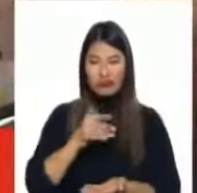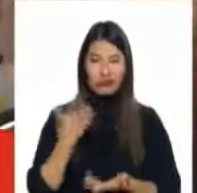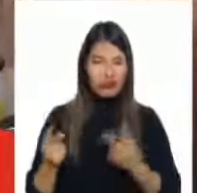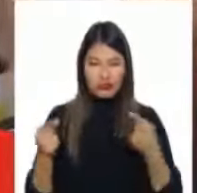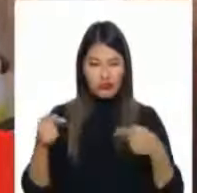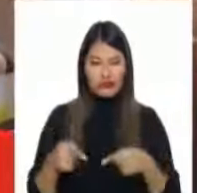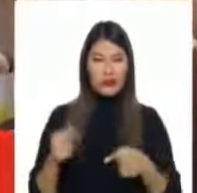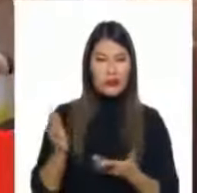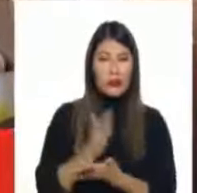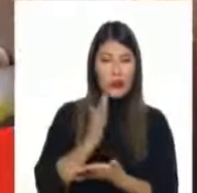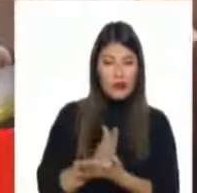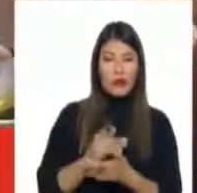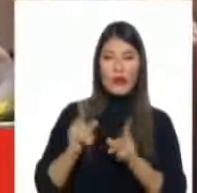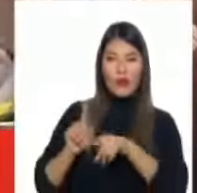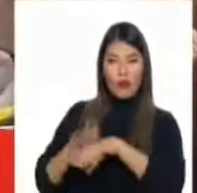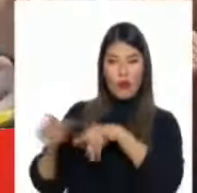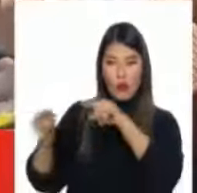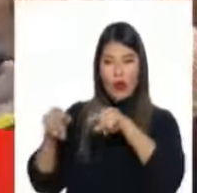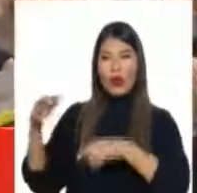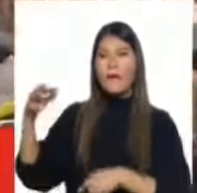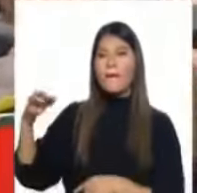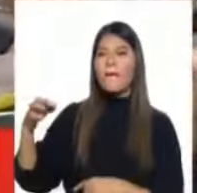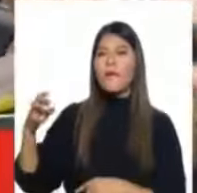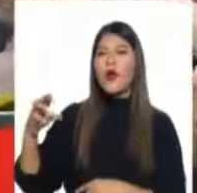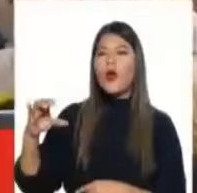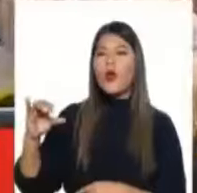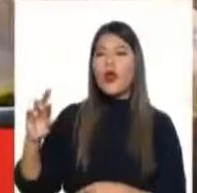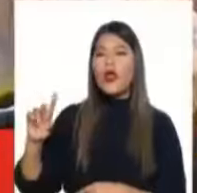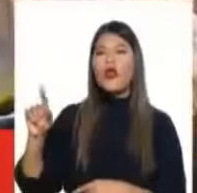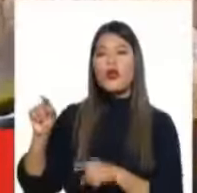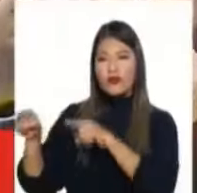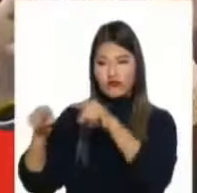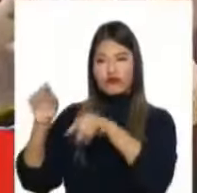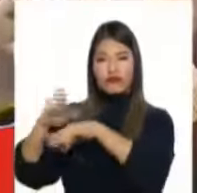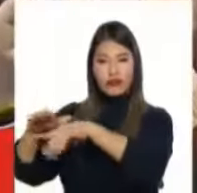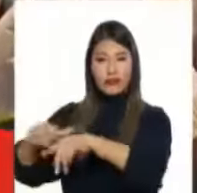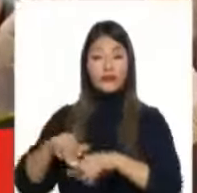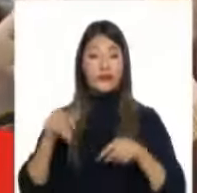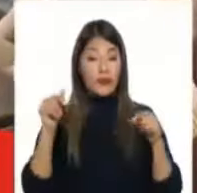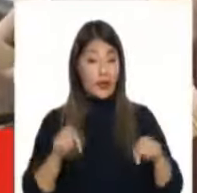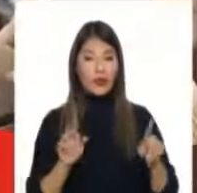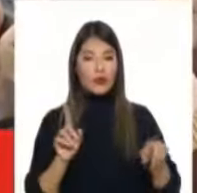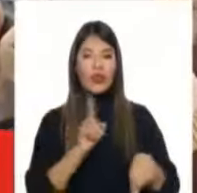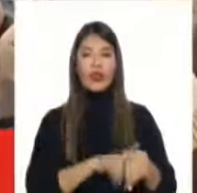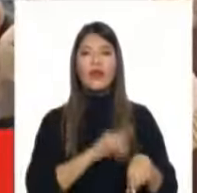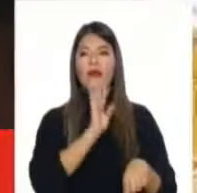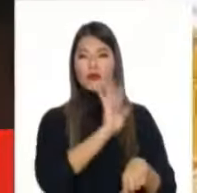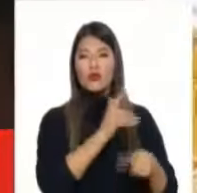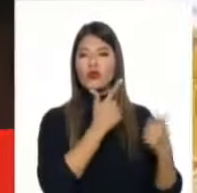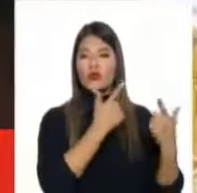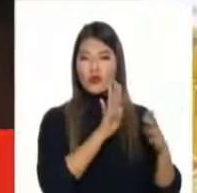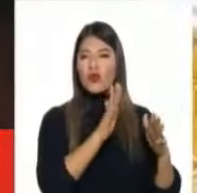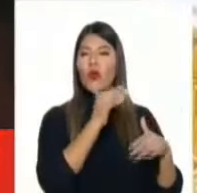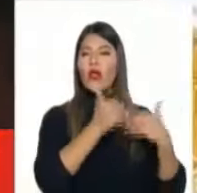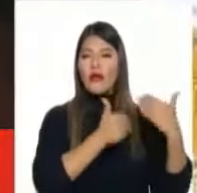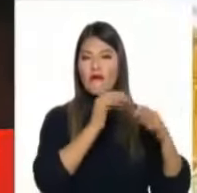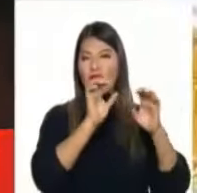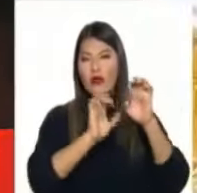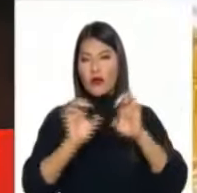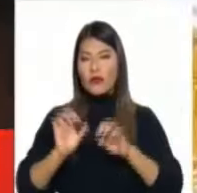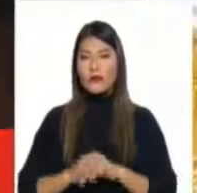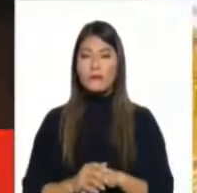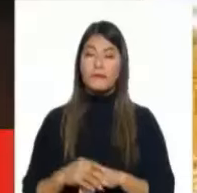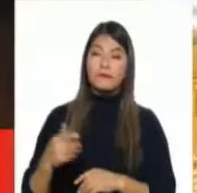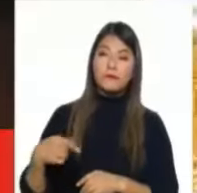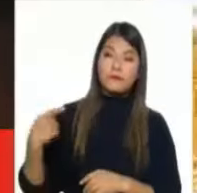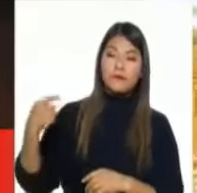Procuradora Anticorrupción a nivel nacional. ¿Existen plazos, doctora? No, ellos tienen la capacidad de tomarse su tiempo para evaluar. Días atrás, el